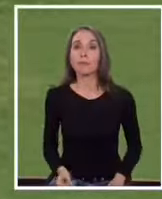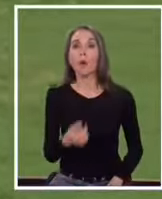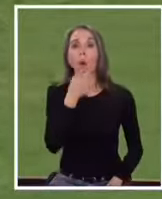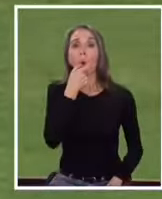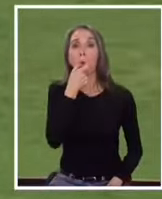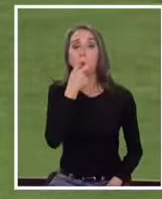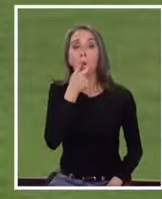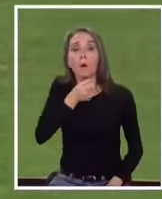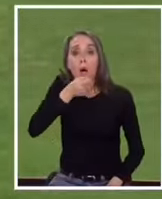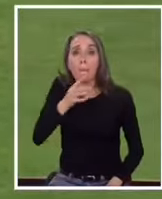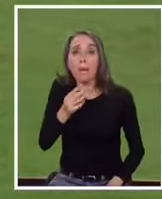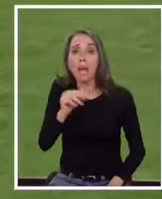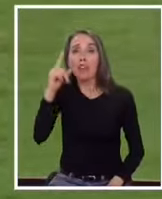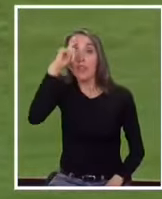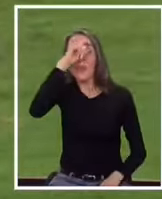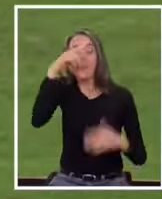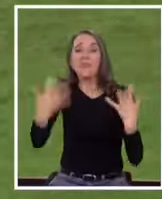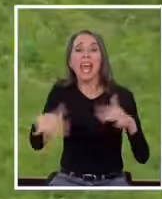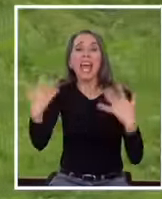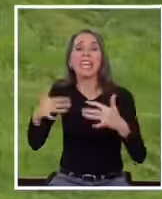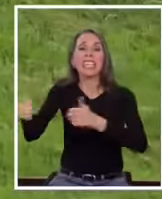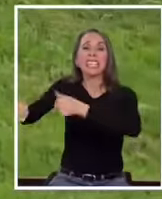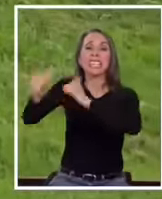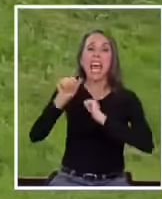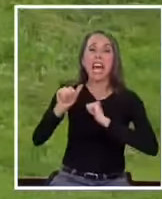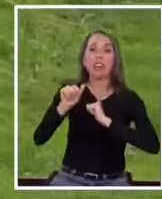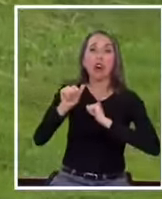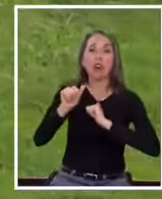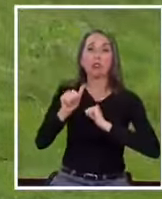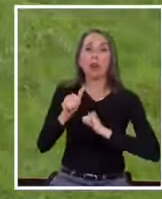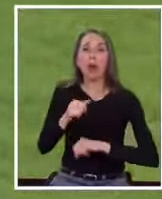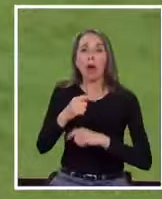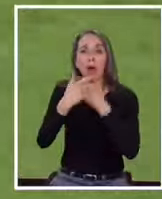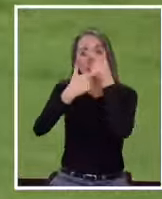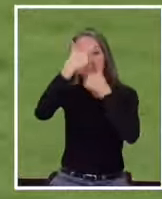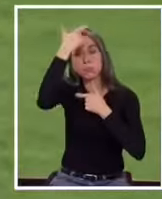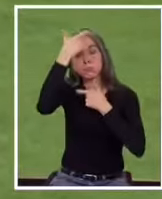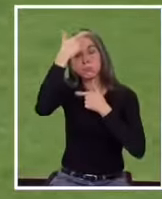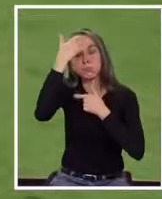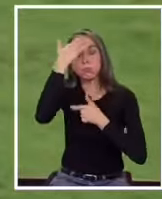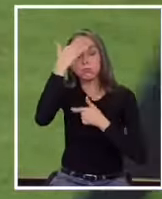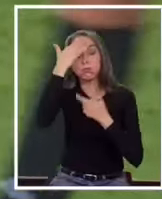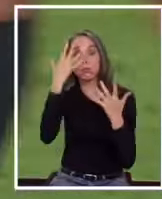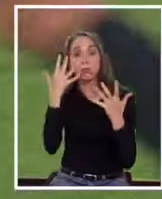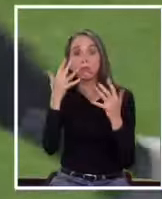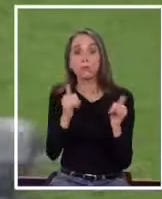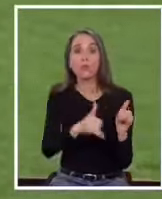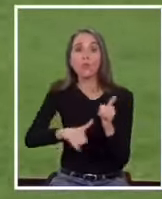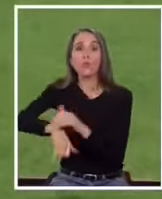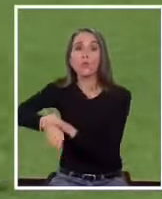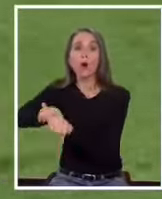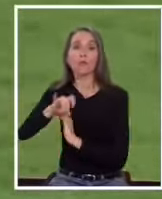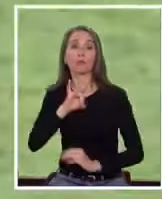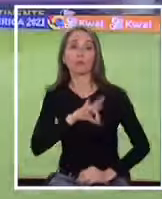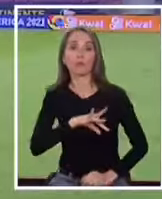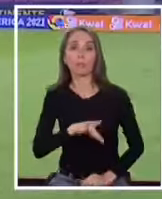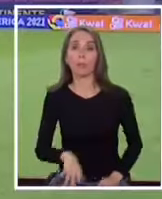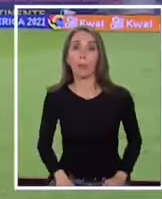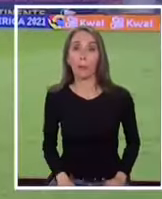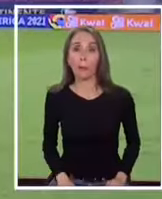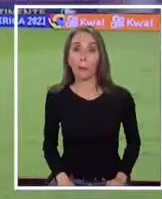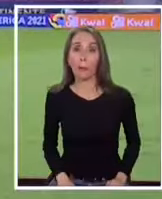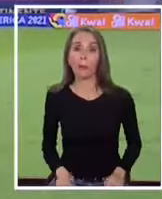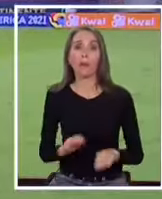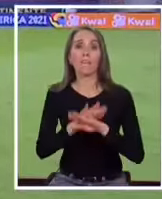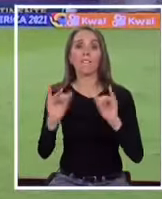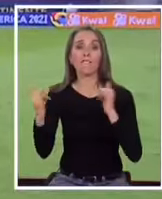Se complica todo con esta derrota. Ahí está, rostros molestos y preocupados de los jugadores de Chile. Un